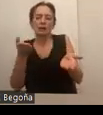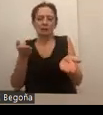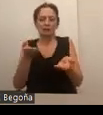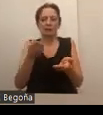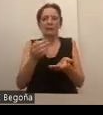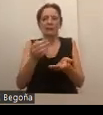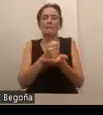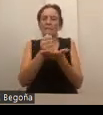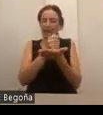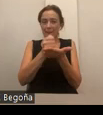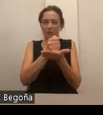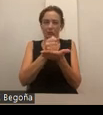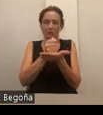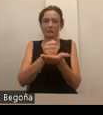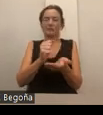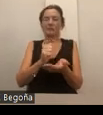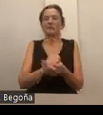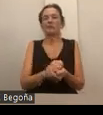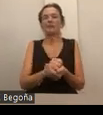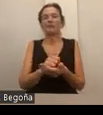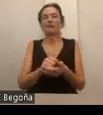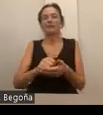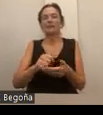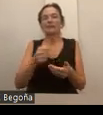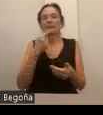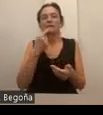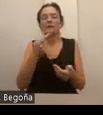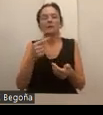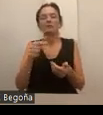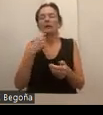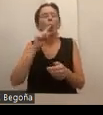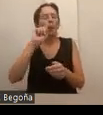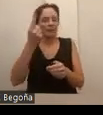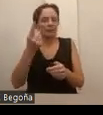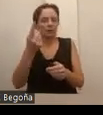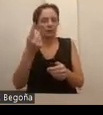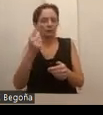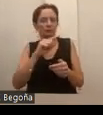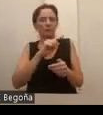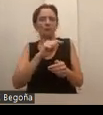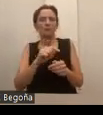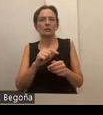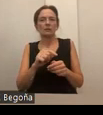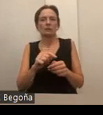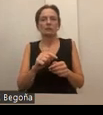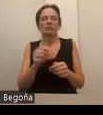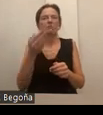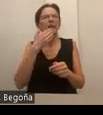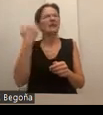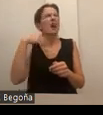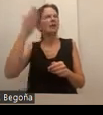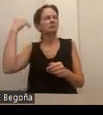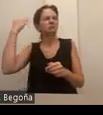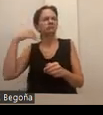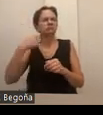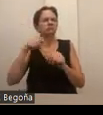medicamento base. O sea que lo primero, que yo creo que lo hemos comentado en creo que en prácticamente todas las charlas